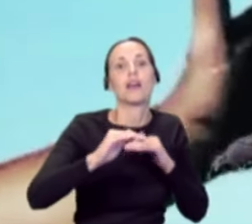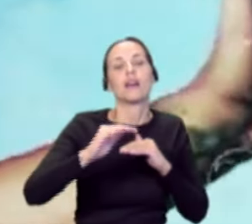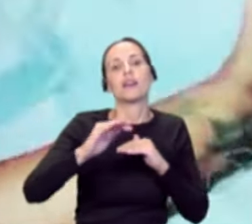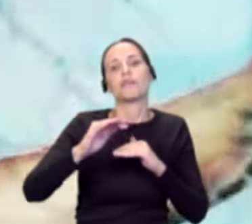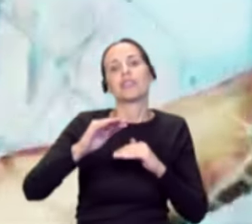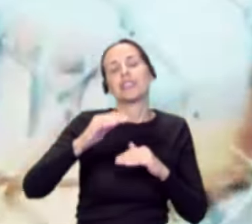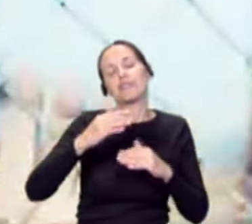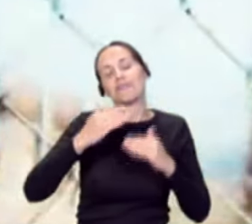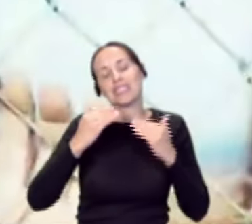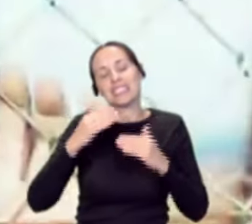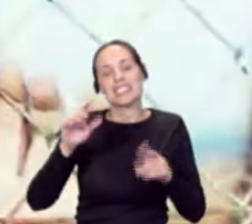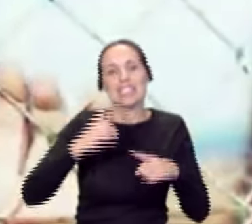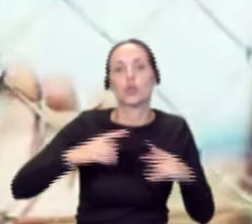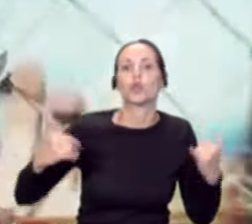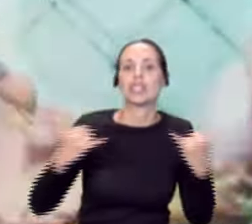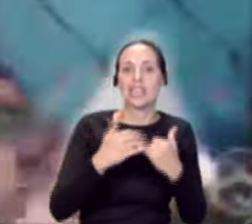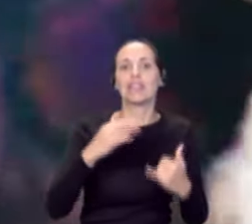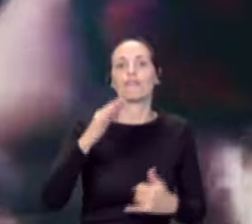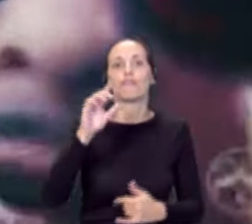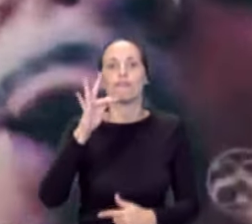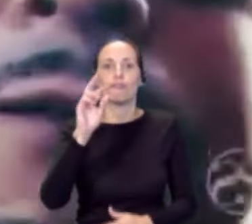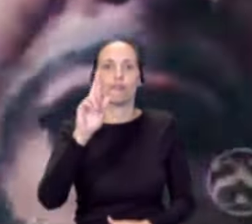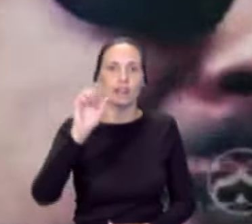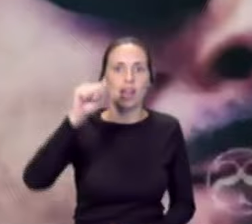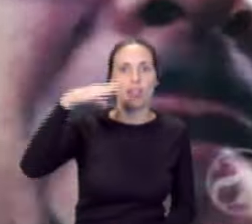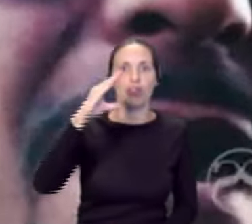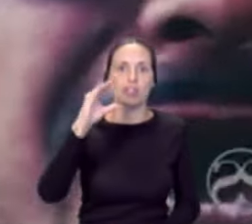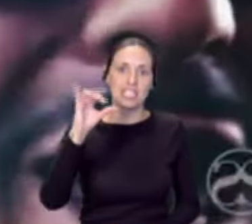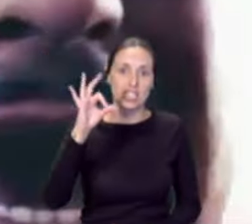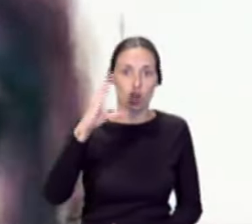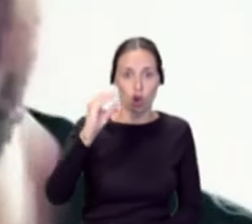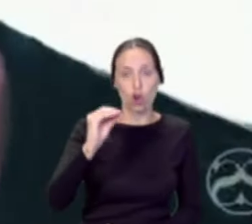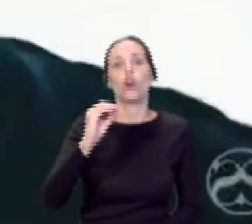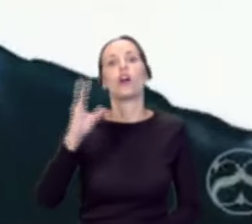en Santa Cruz de Tenerife. Será en el Festival Isla Viva.